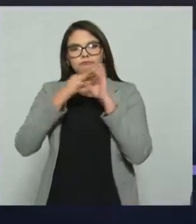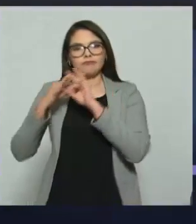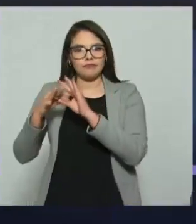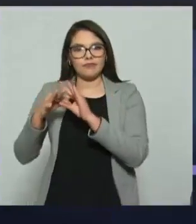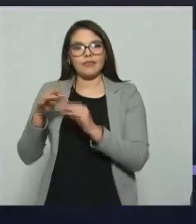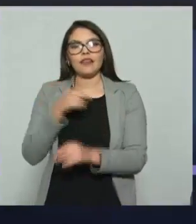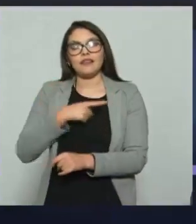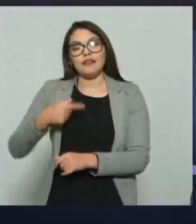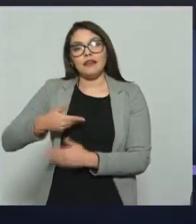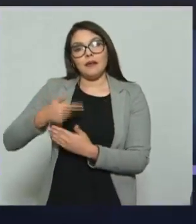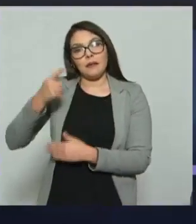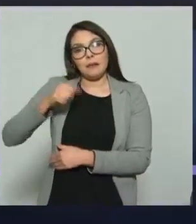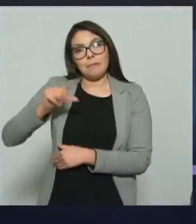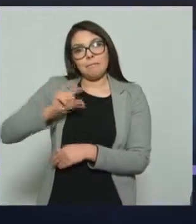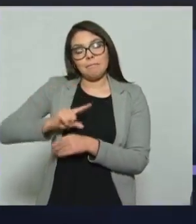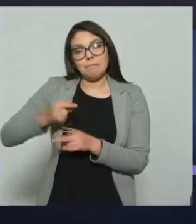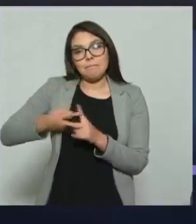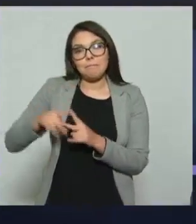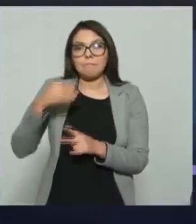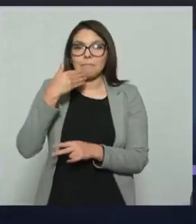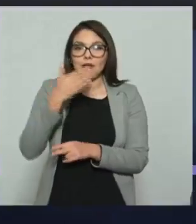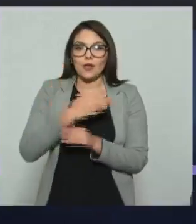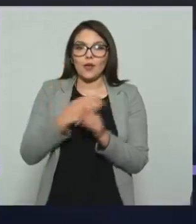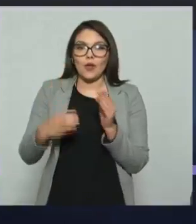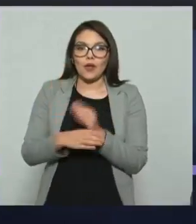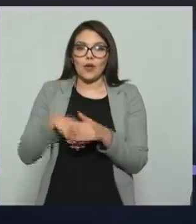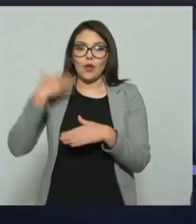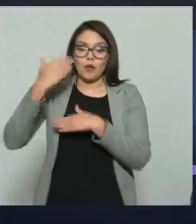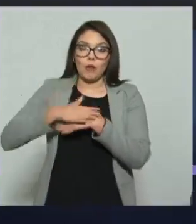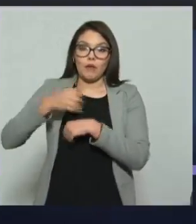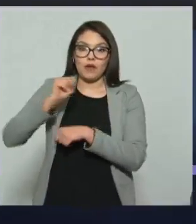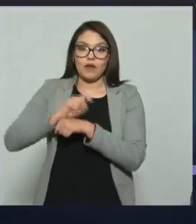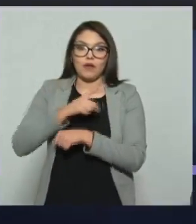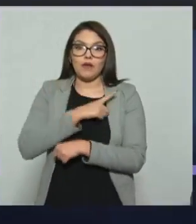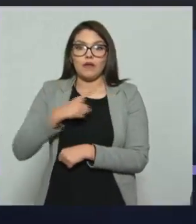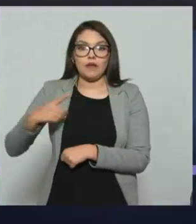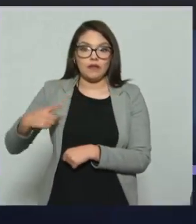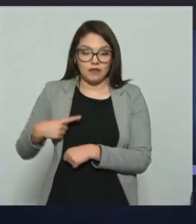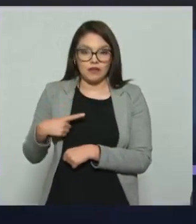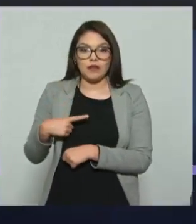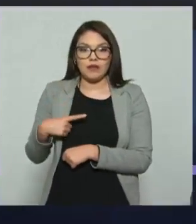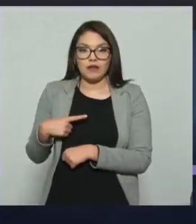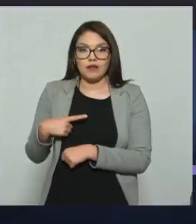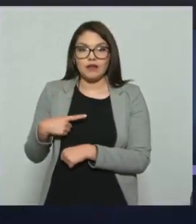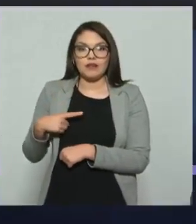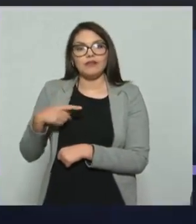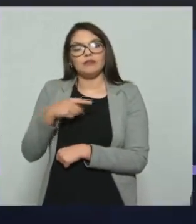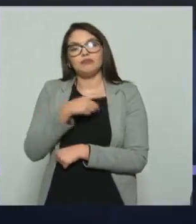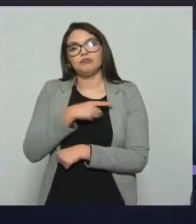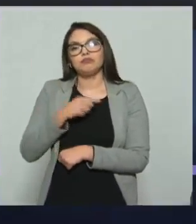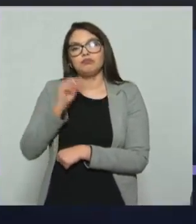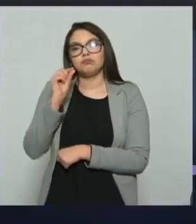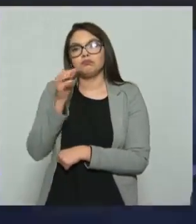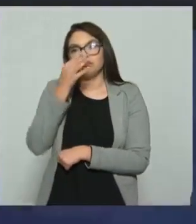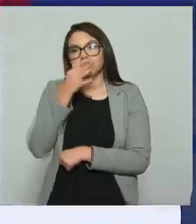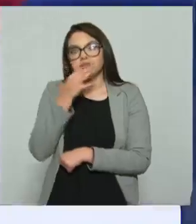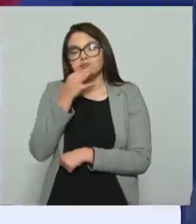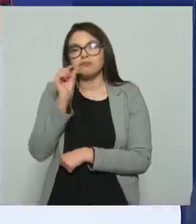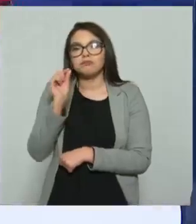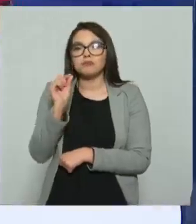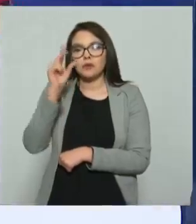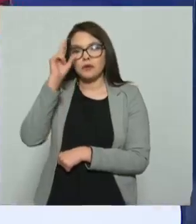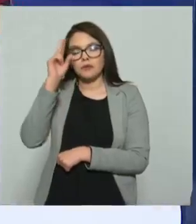al menos por las próximas semanas y meses, probablemente nos vamos a tener que saludar nada más de hola. Ok, ya, así. No, sí,